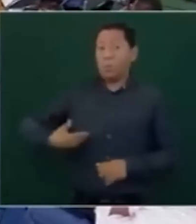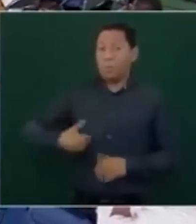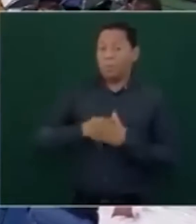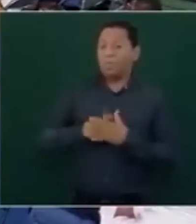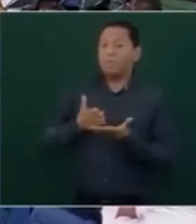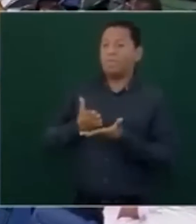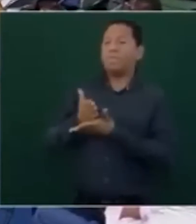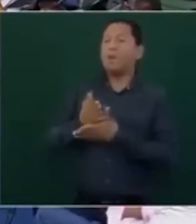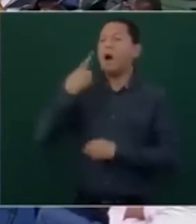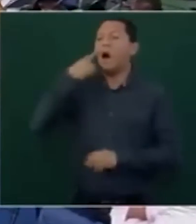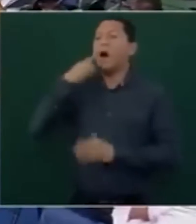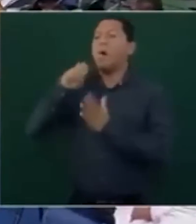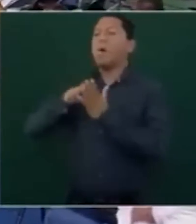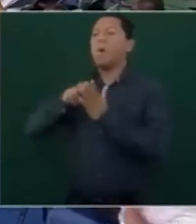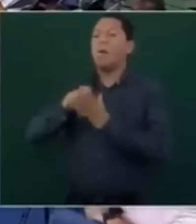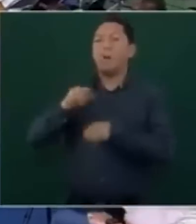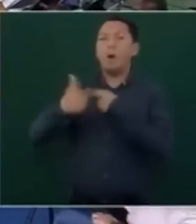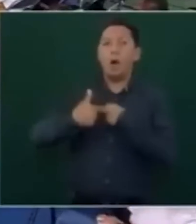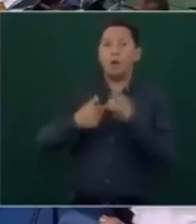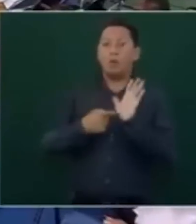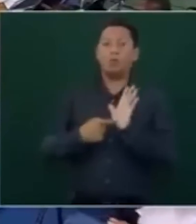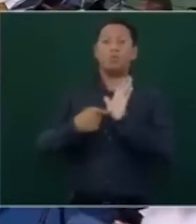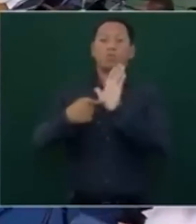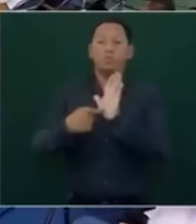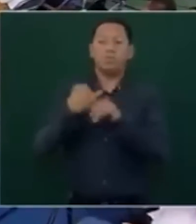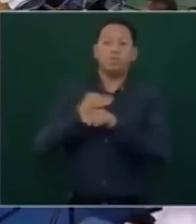que en su momento